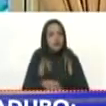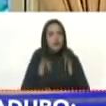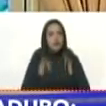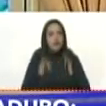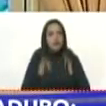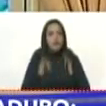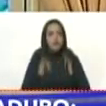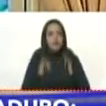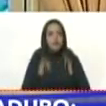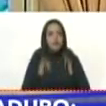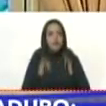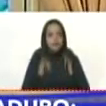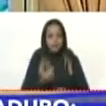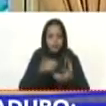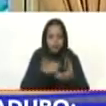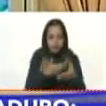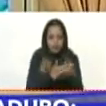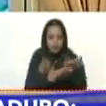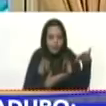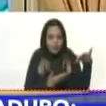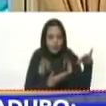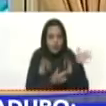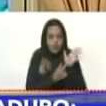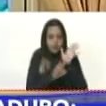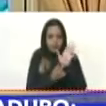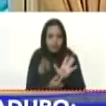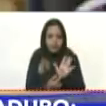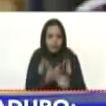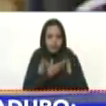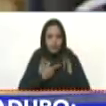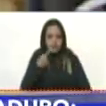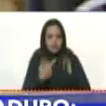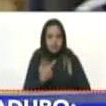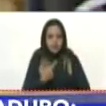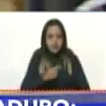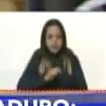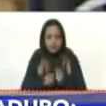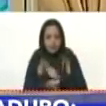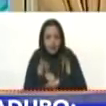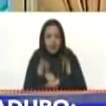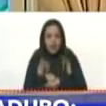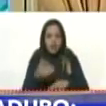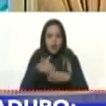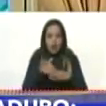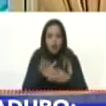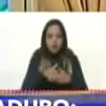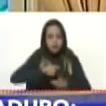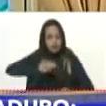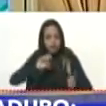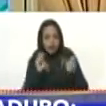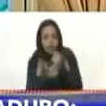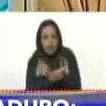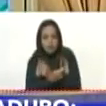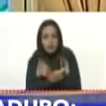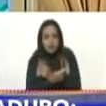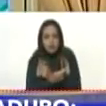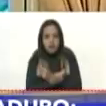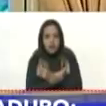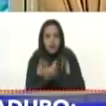el decreto que emití quiere decir que me convierte mis ahorros de Petro Bolívares a Petro